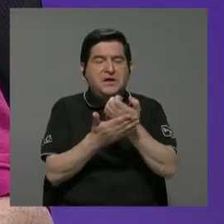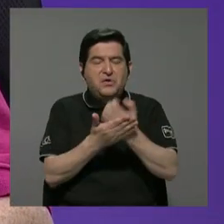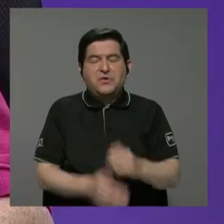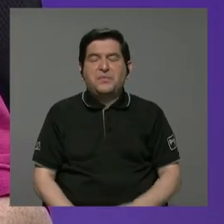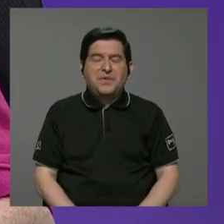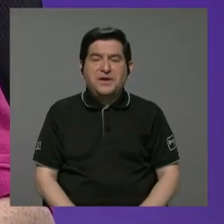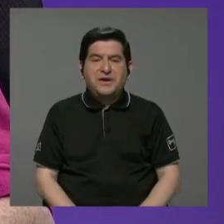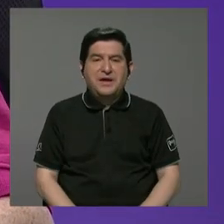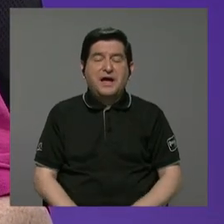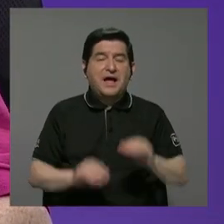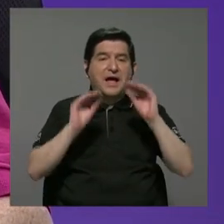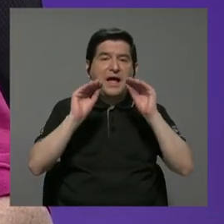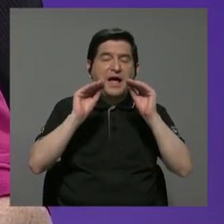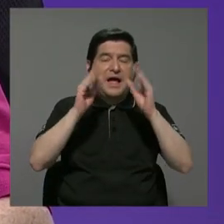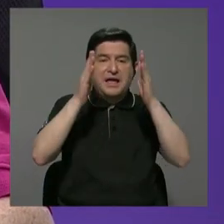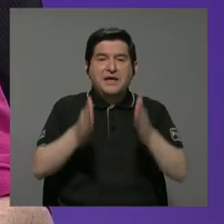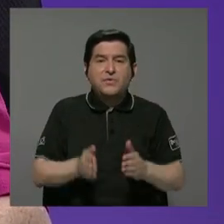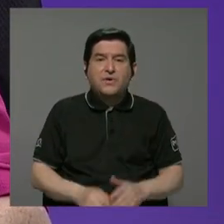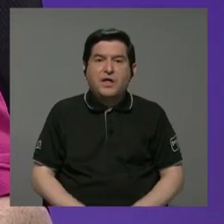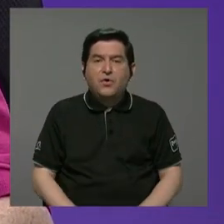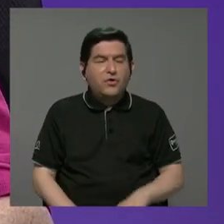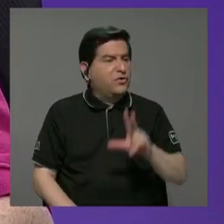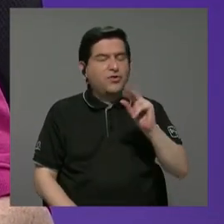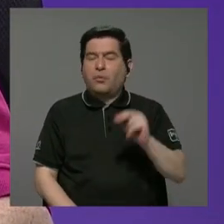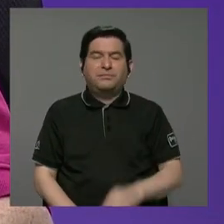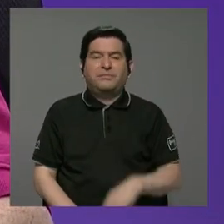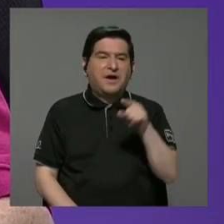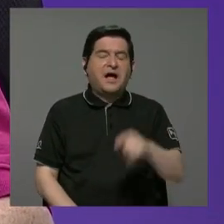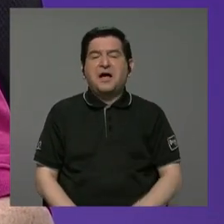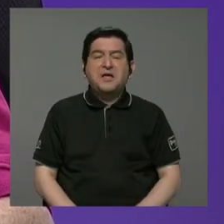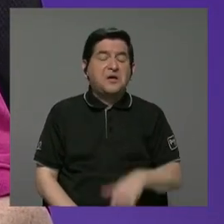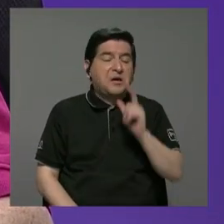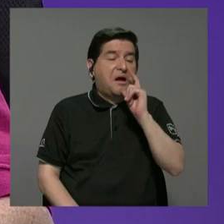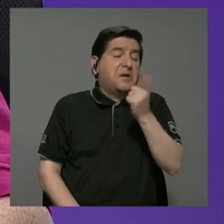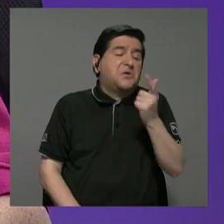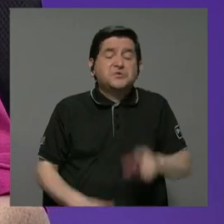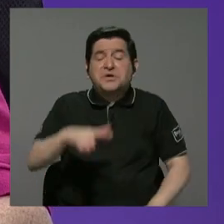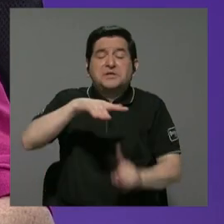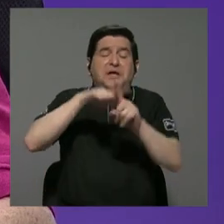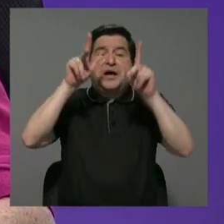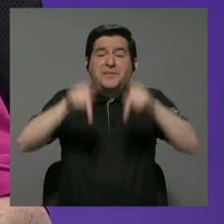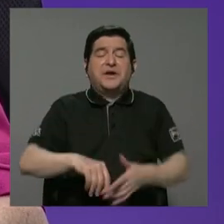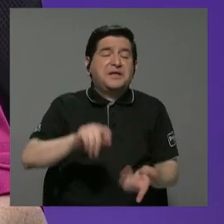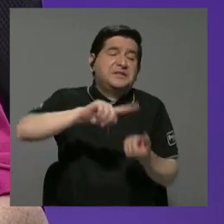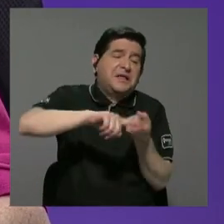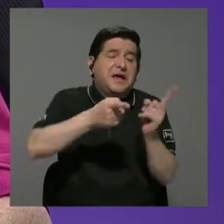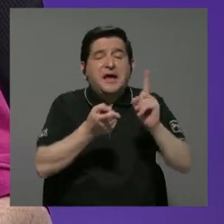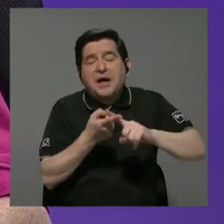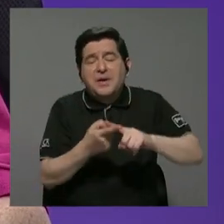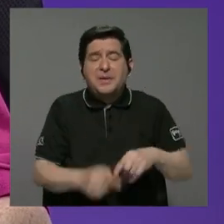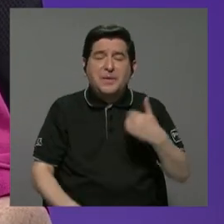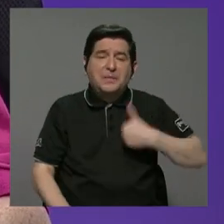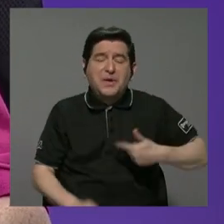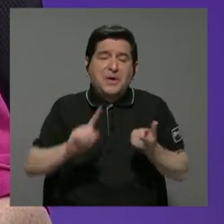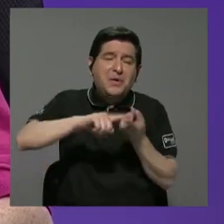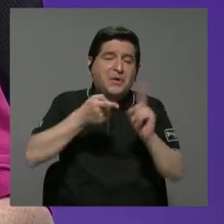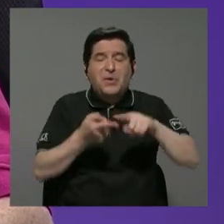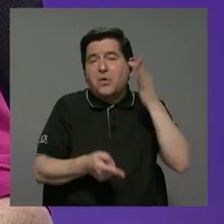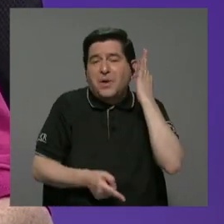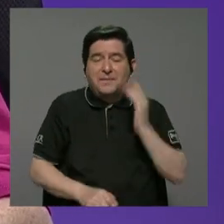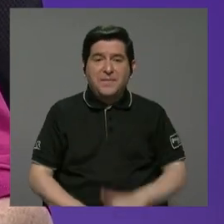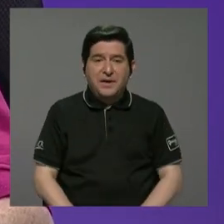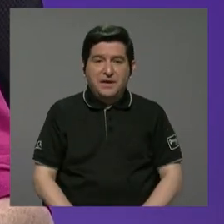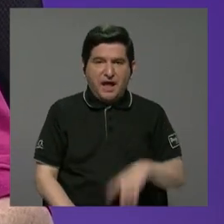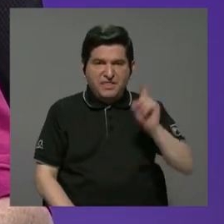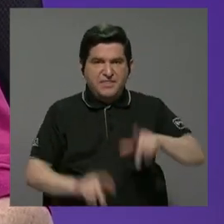Educación, tiran los dados. Entonces, toman la persona que sale de repente, el amiguito, la amiguita, de repente. Tiene